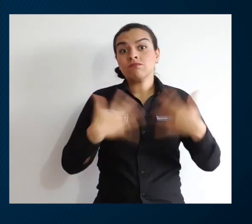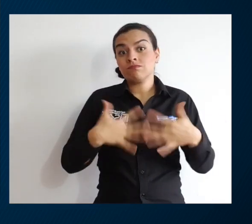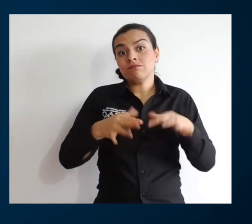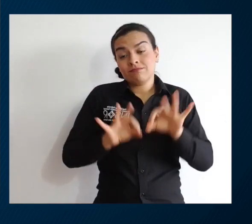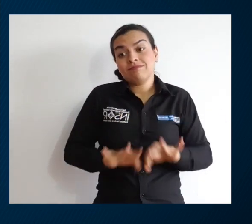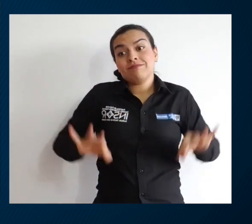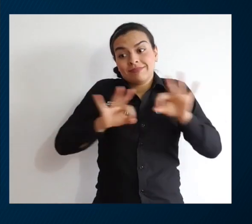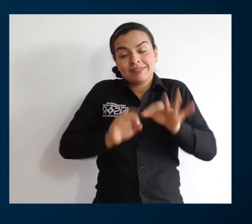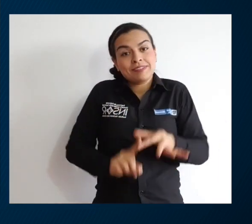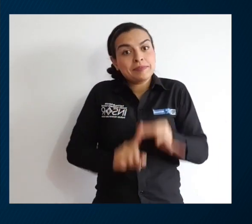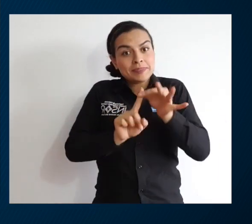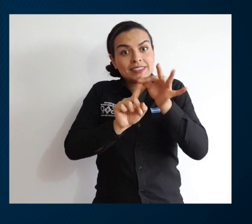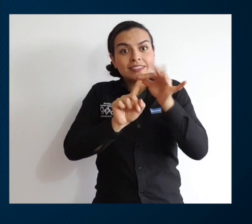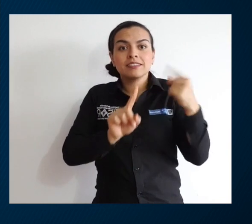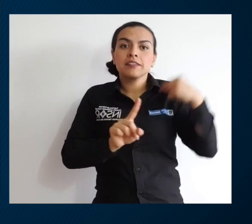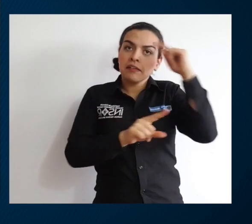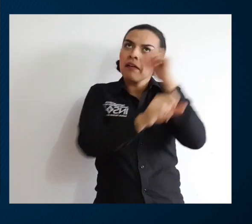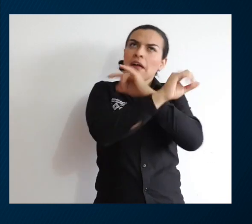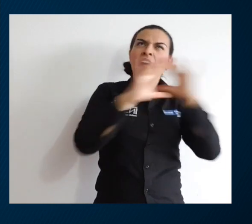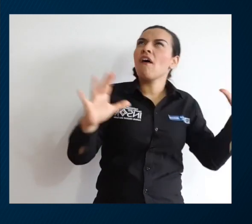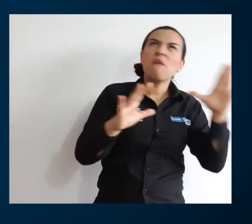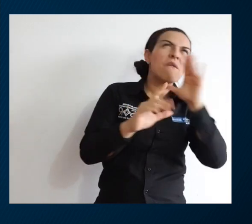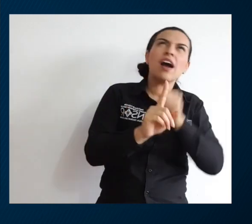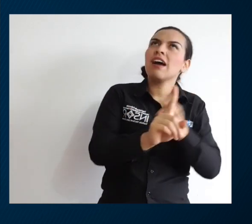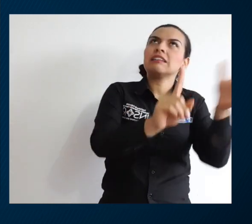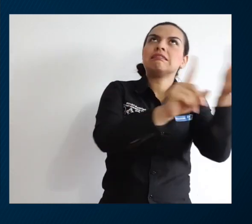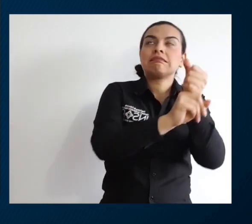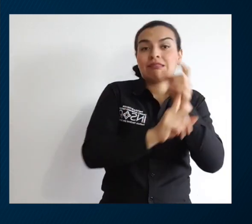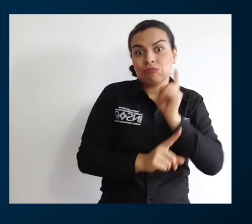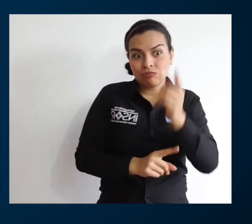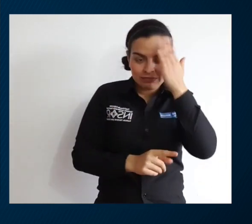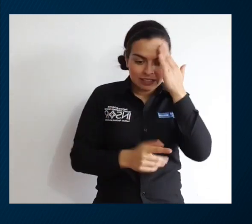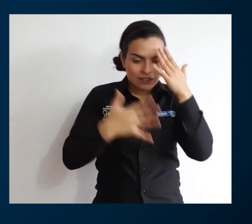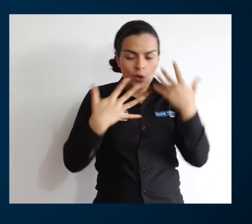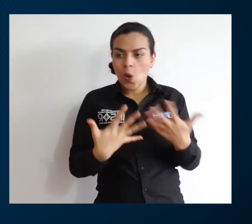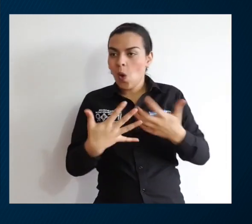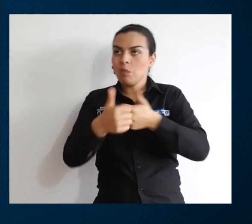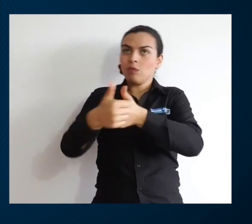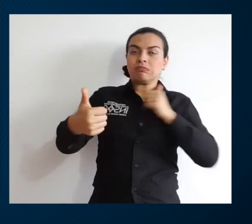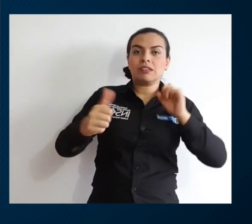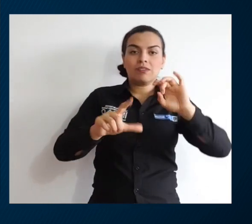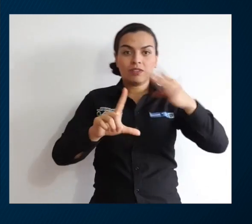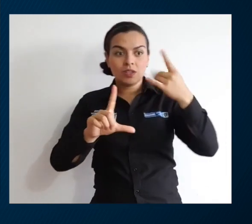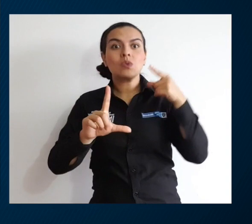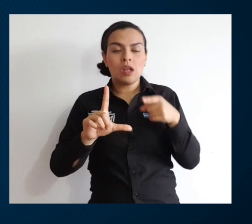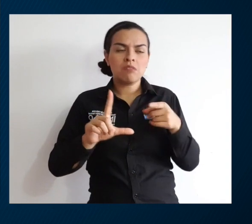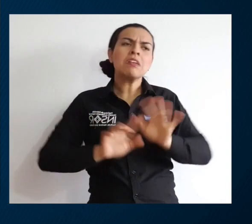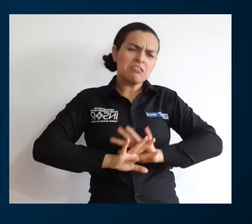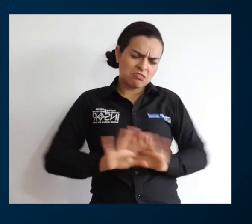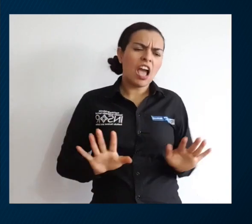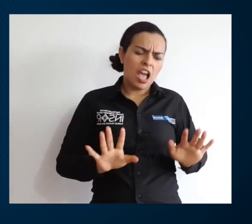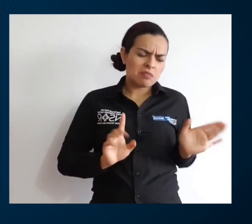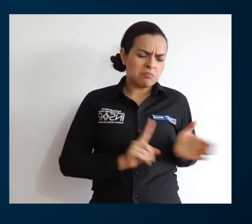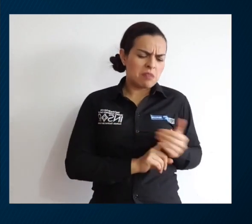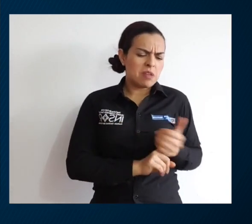que venían desarrollando equipos de trabajo cooperativo, y ha sido un evento muy especial para nosotros, porque creíamos que no lo íbamos a lograr a nivel